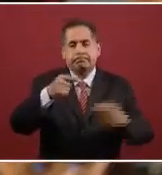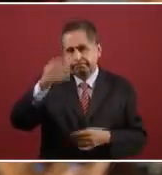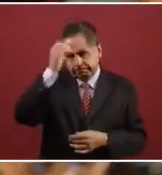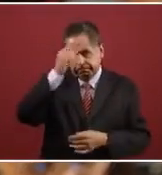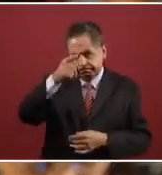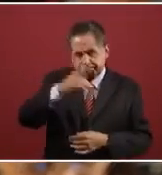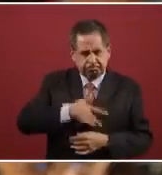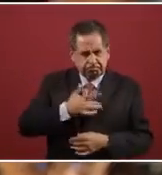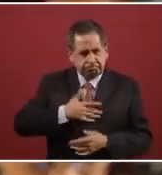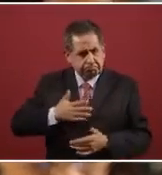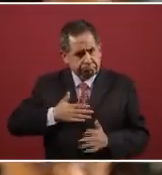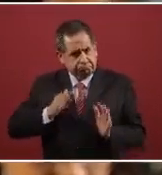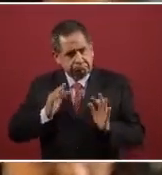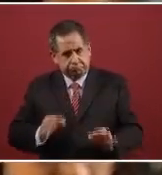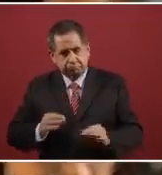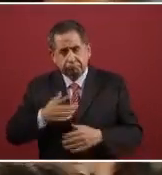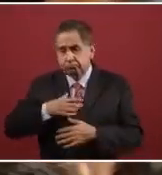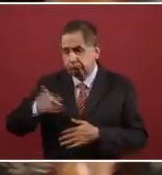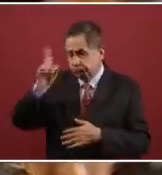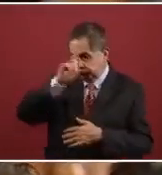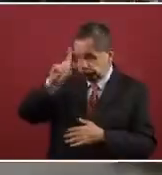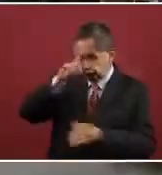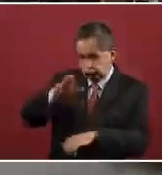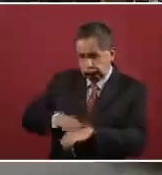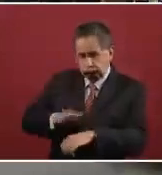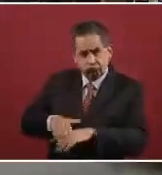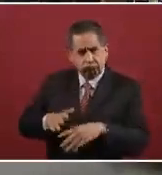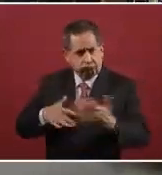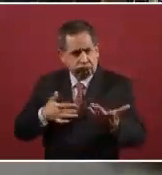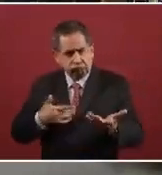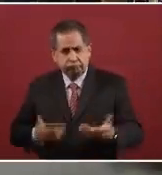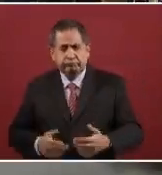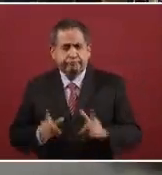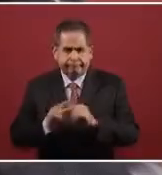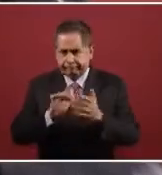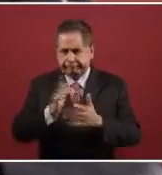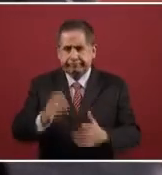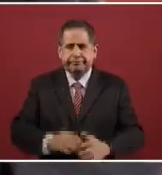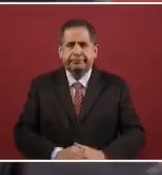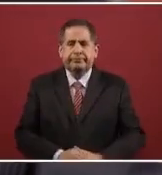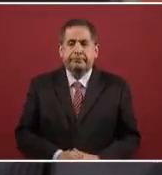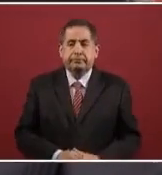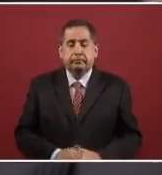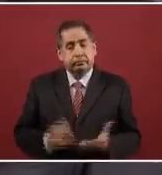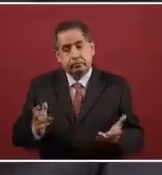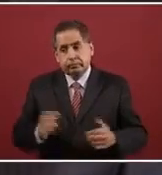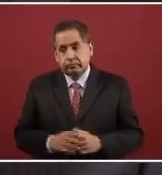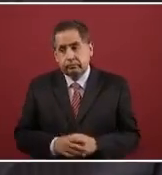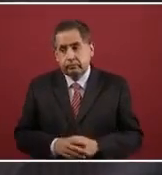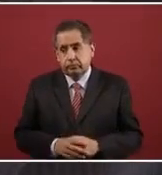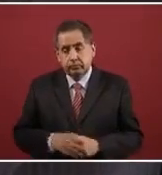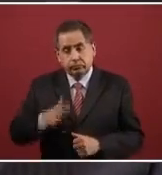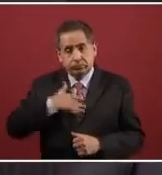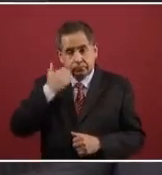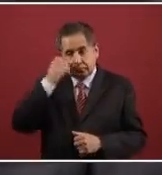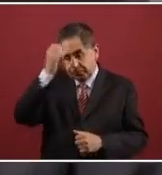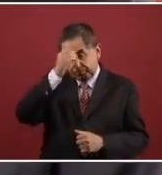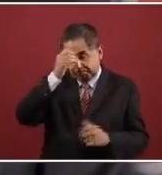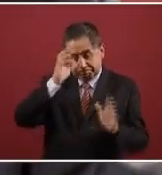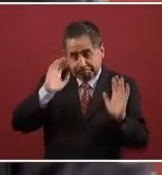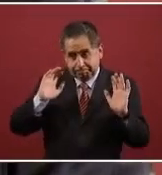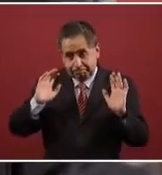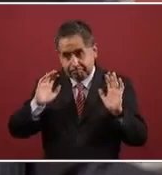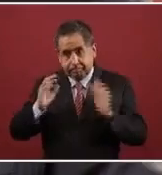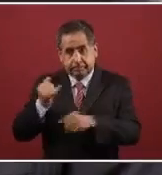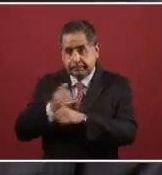¿Está satisfecho con esto? Porque fue una recomendación que usted mismo hizo. Gracias. Pues no quiero opinar porque no sé, no